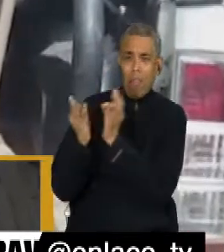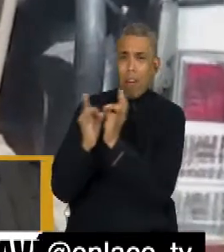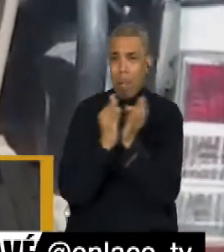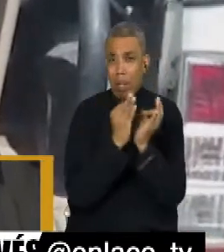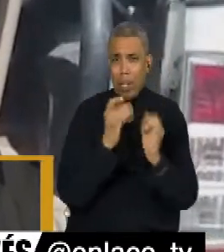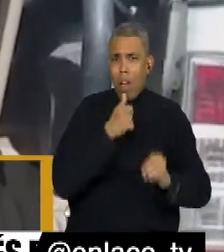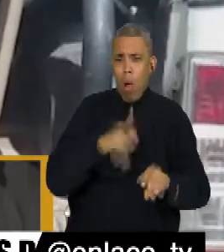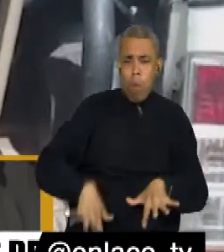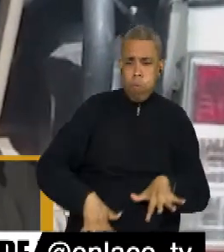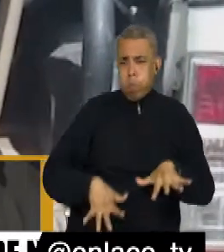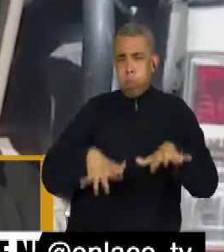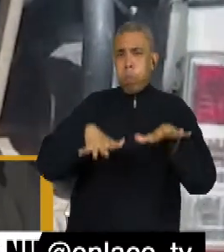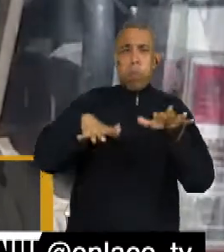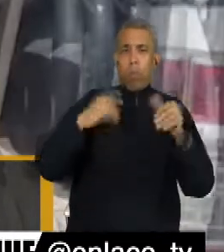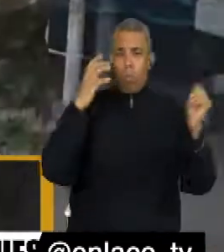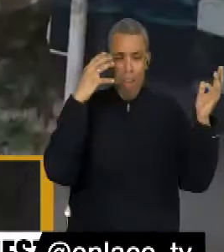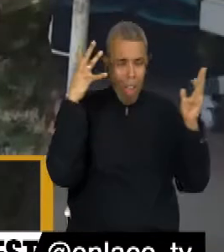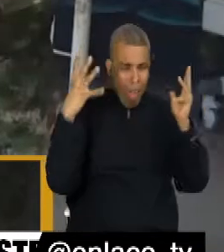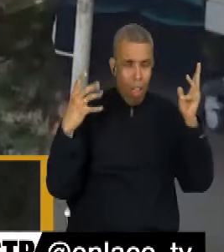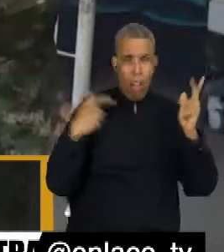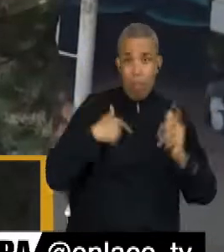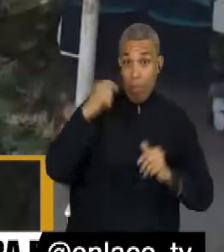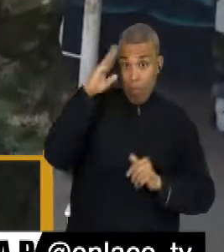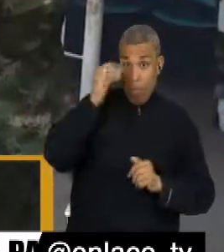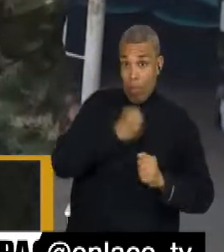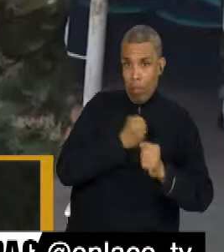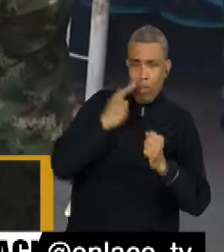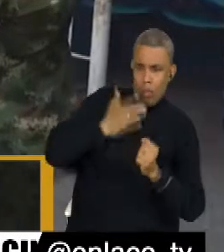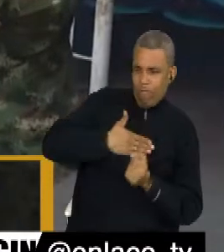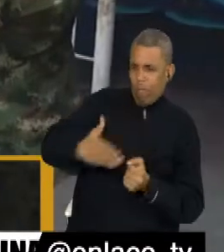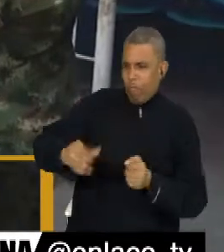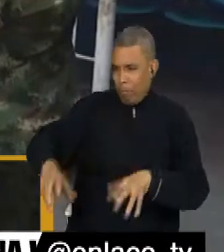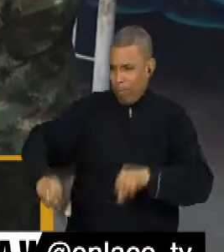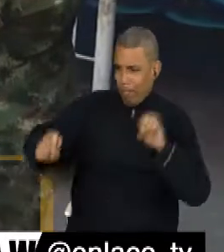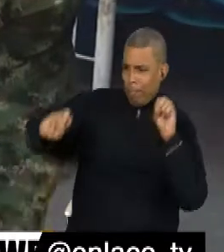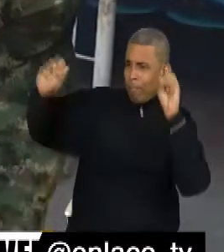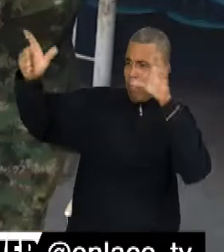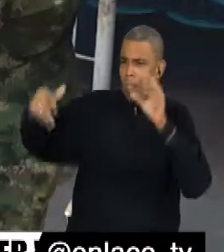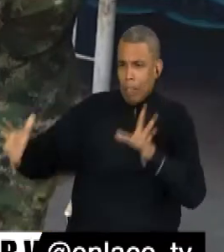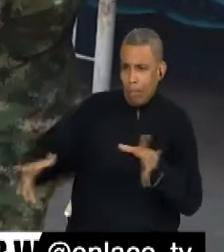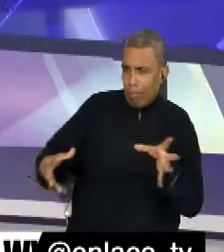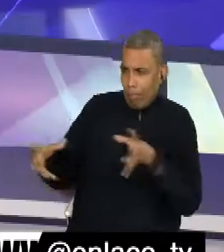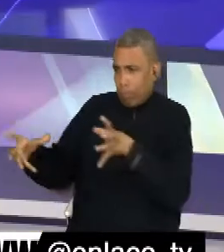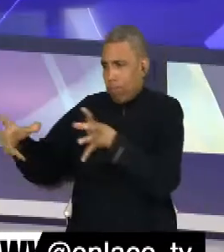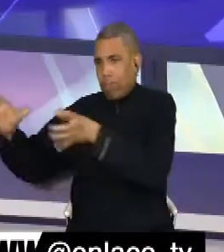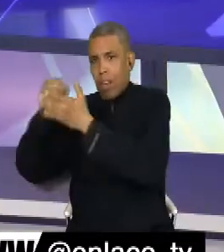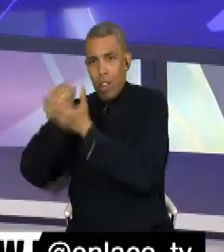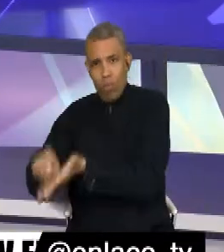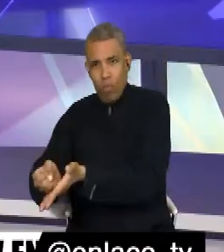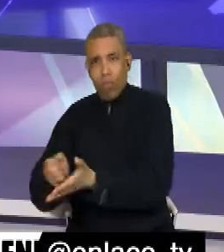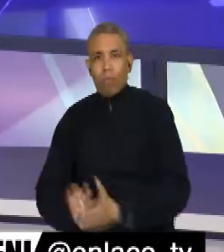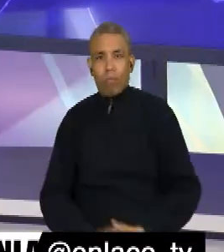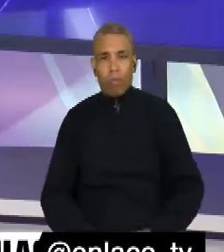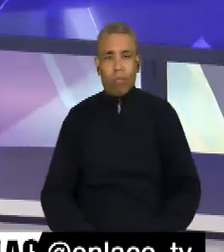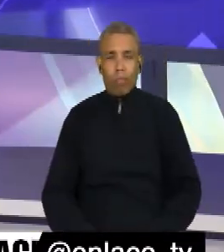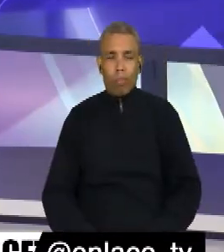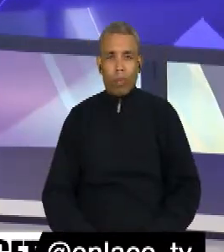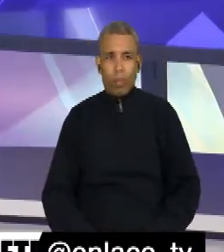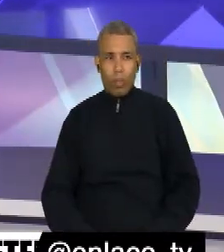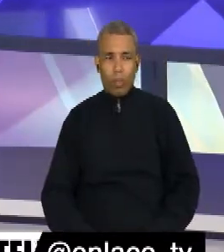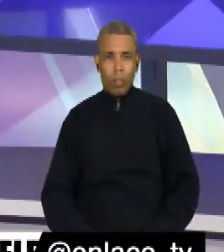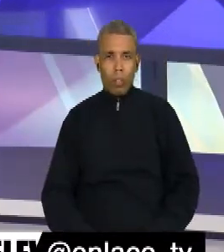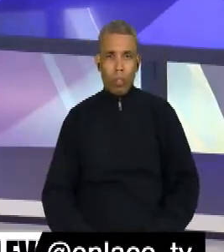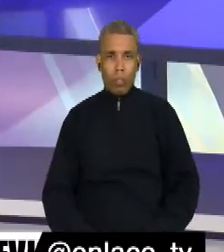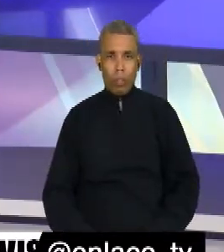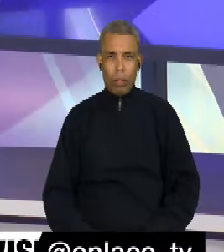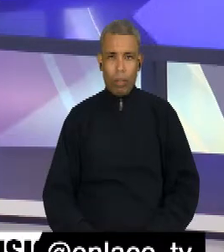centenares de habitantes de las zonas, mitigando el impacto y los trabajos de la ola invernal. La gestora social del